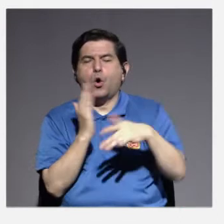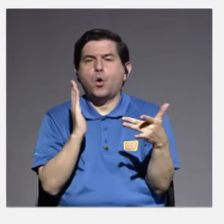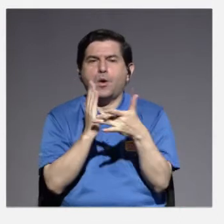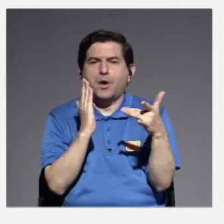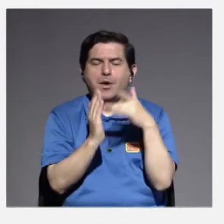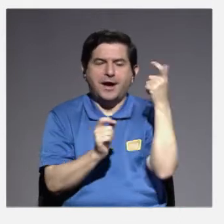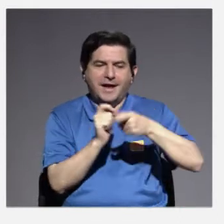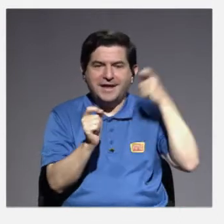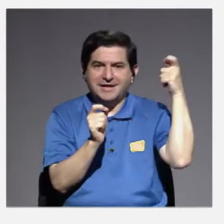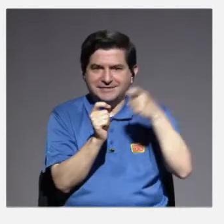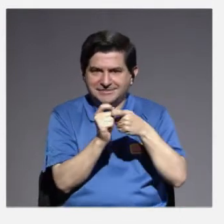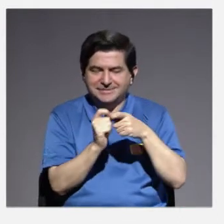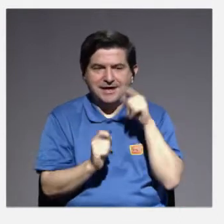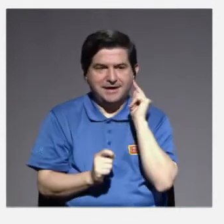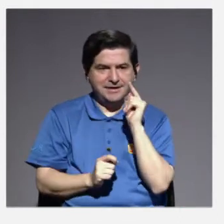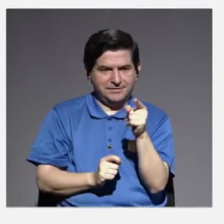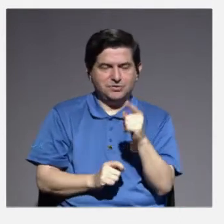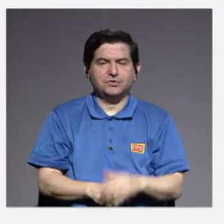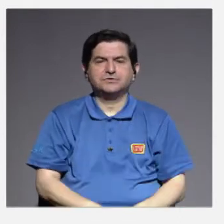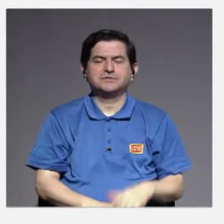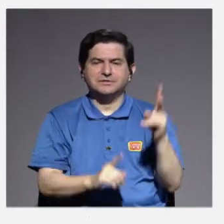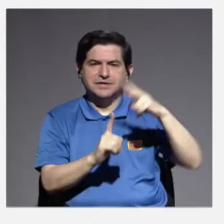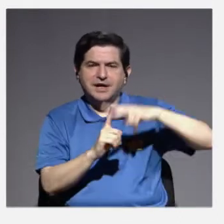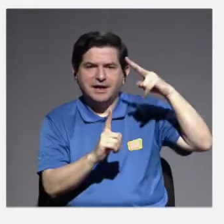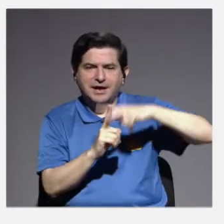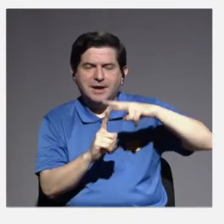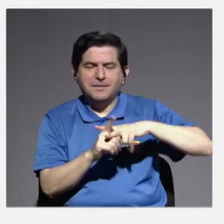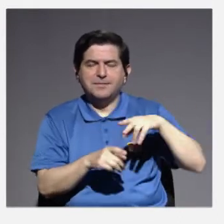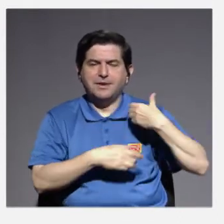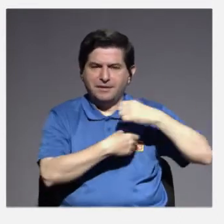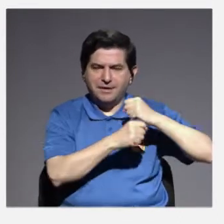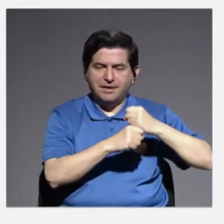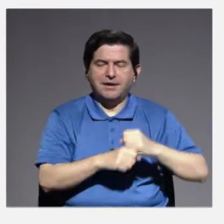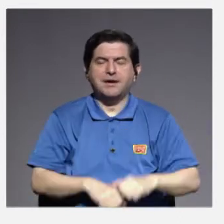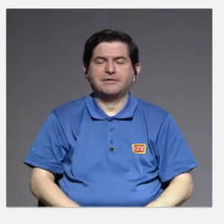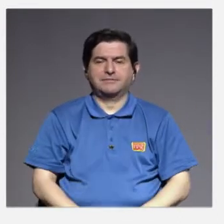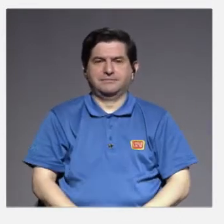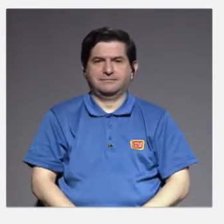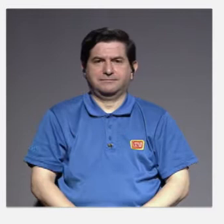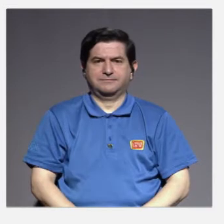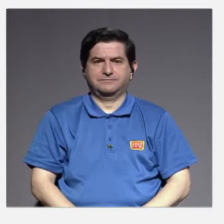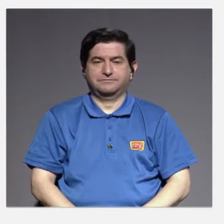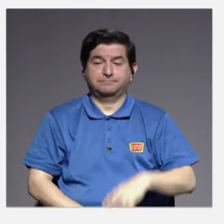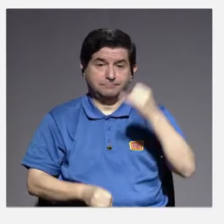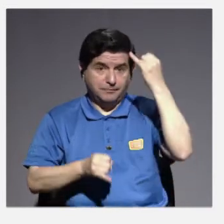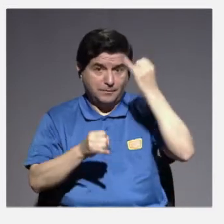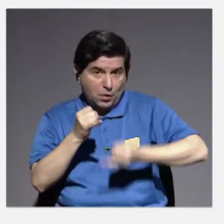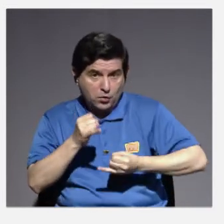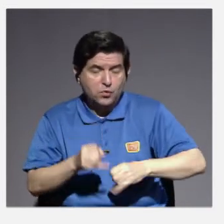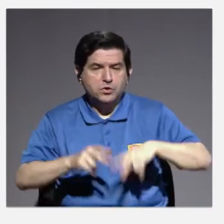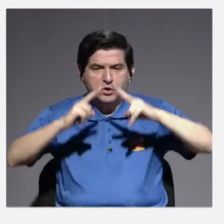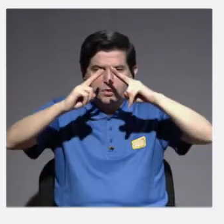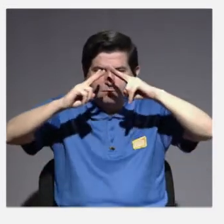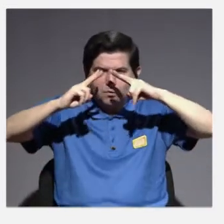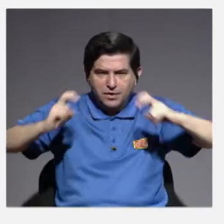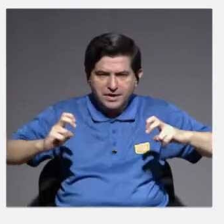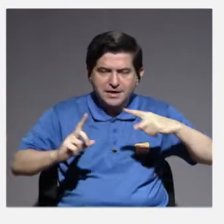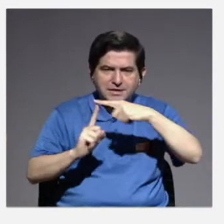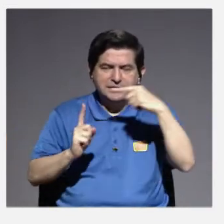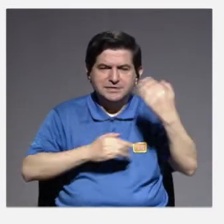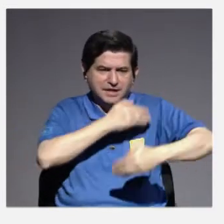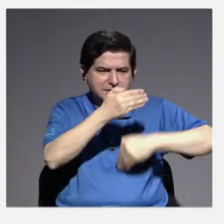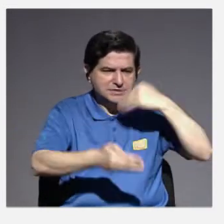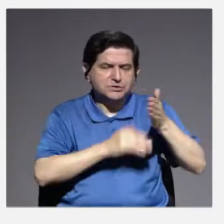tecnológicos específicos estaban implementando las municipalidades en este ámbito. Y finalizamos con un análisis a partir de los